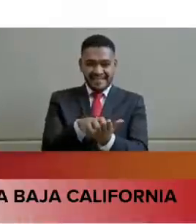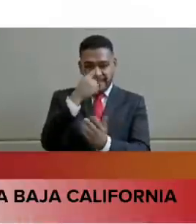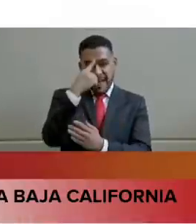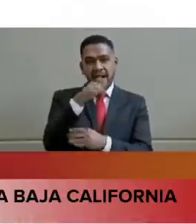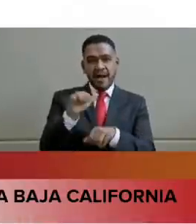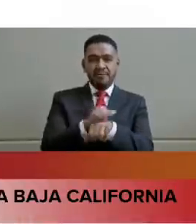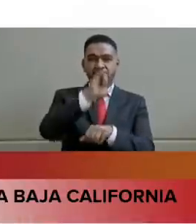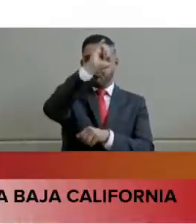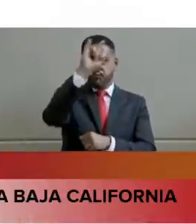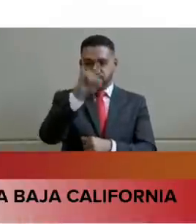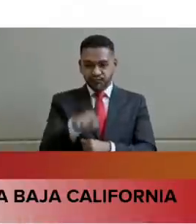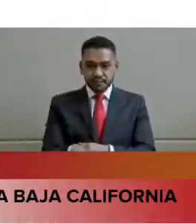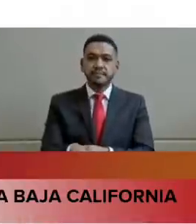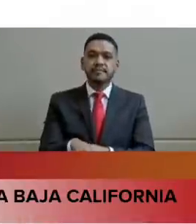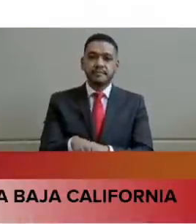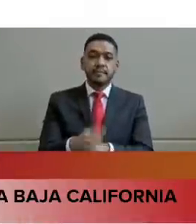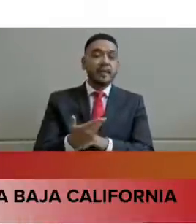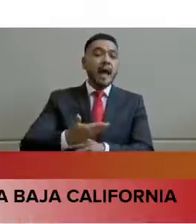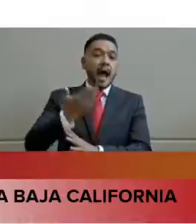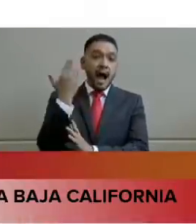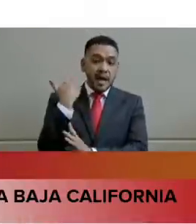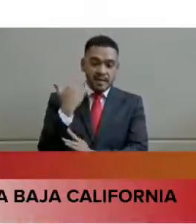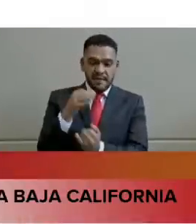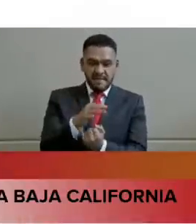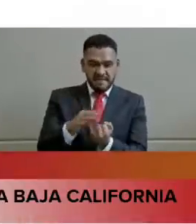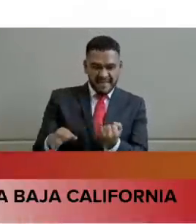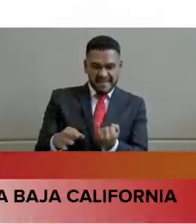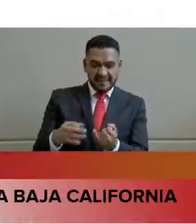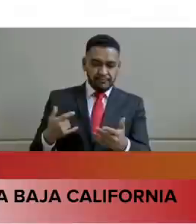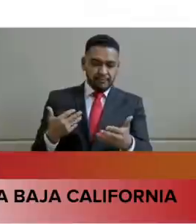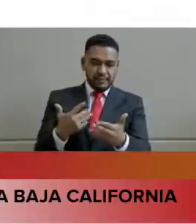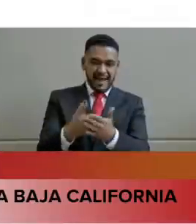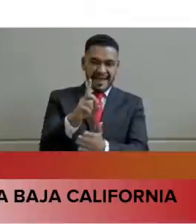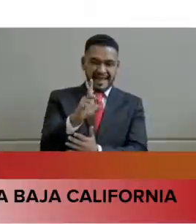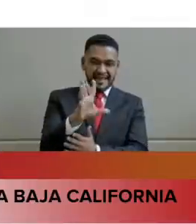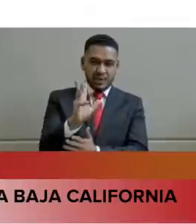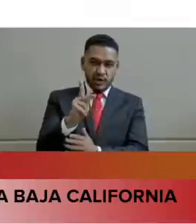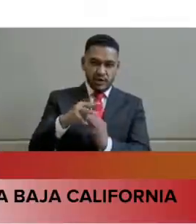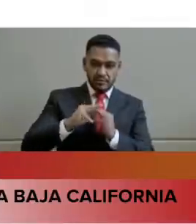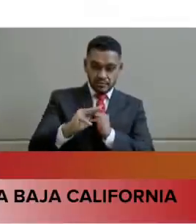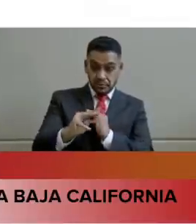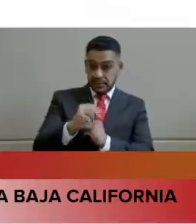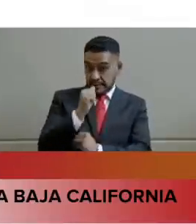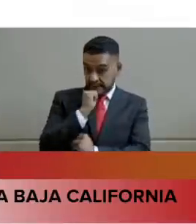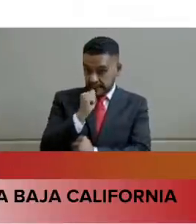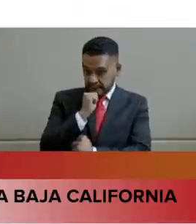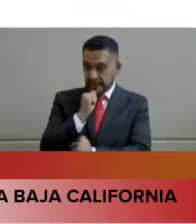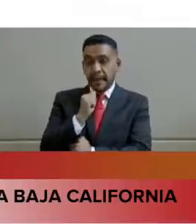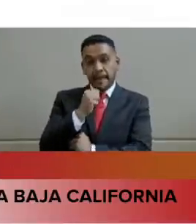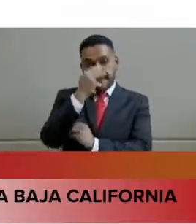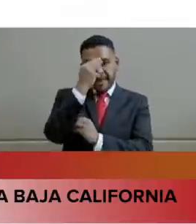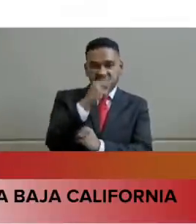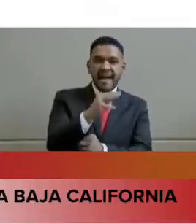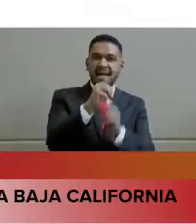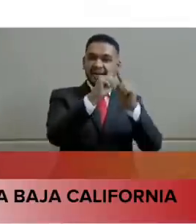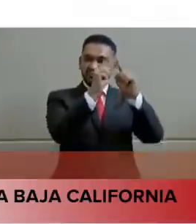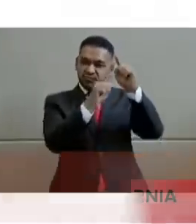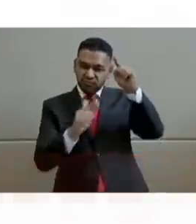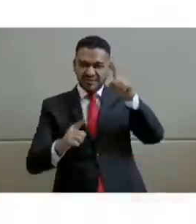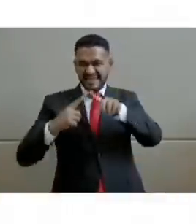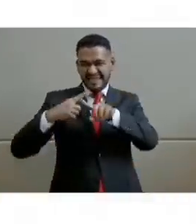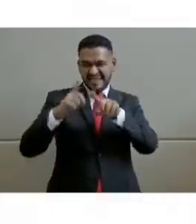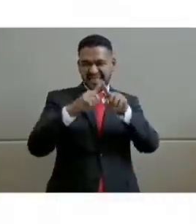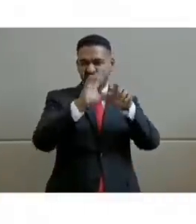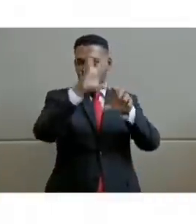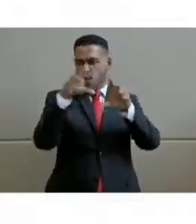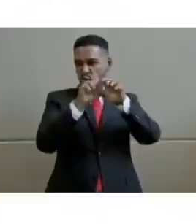trayecto. O sea, antes que se terminara estos 35 kilómetros, para ir de Mexicali, Valle Imperial, Yuma, etcétera, toda la